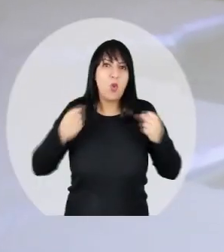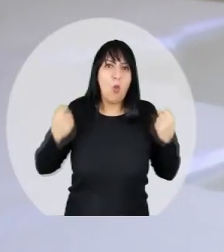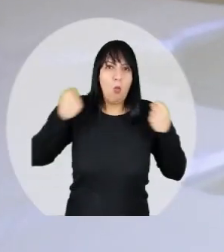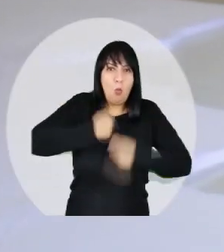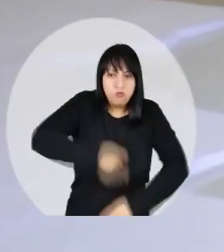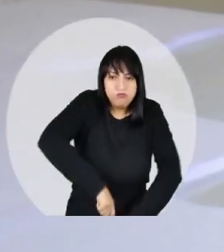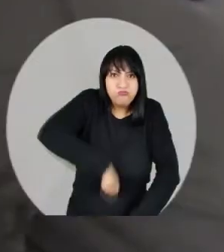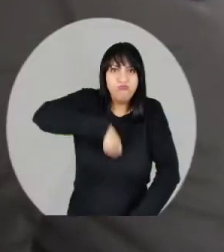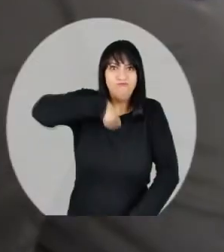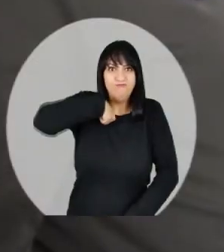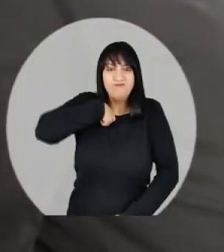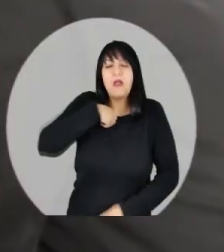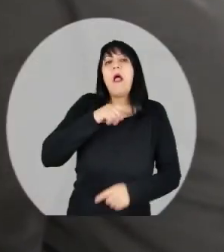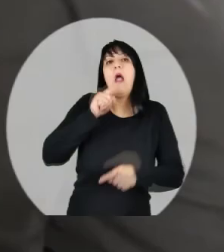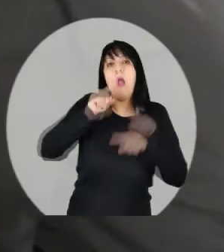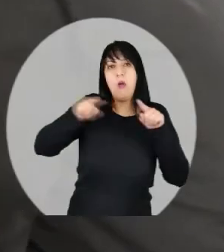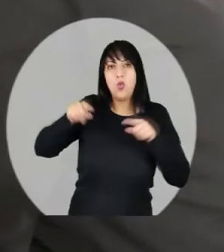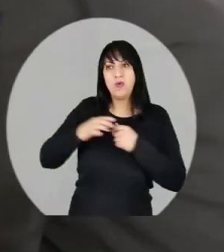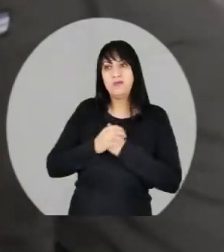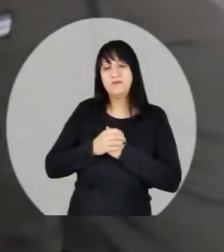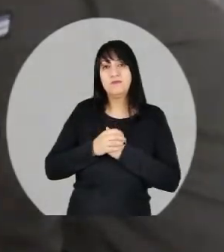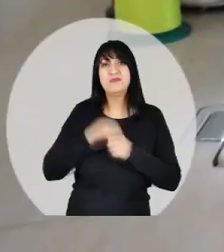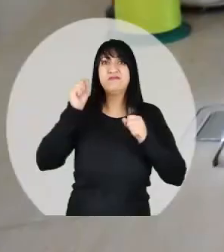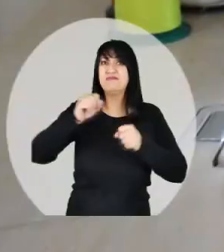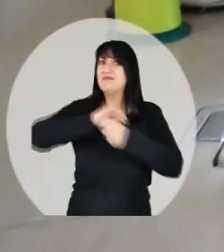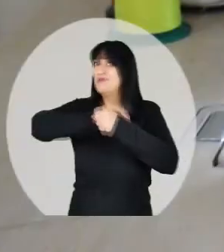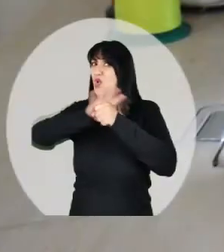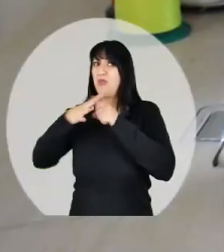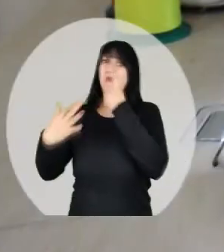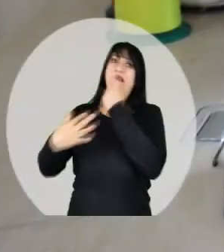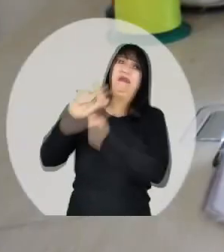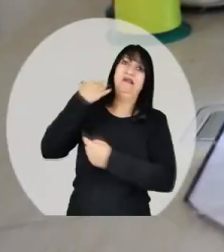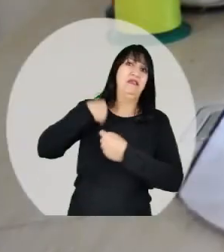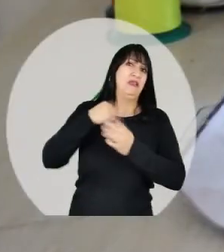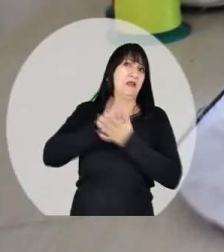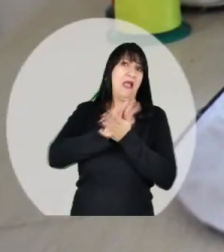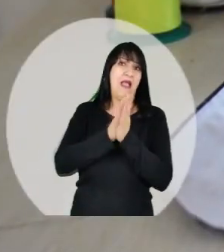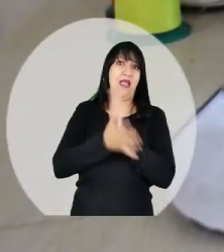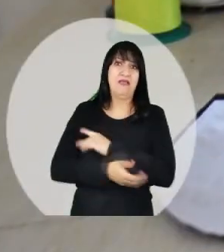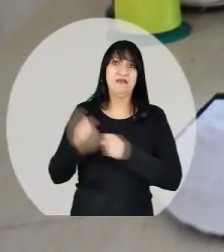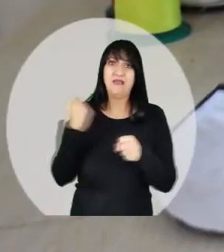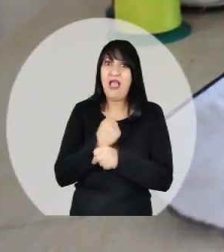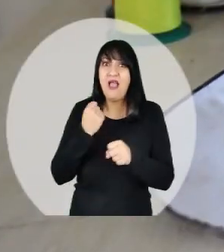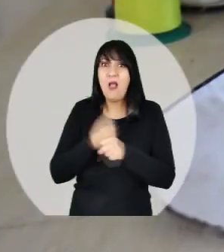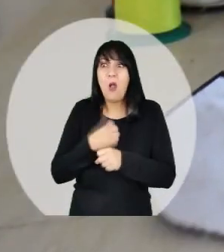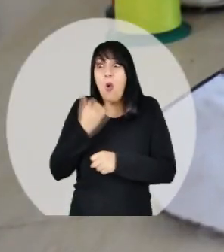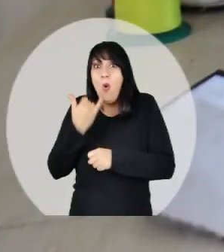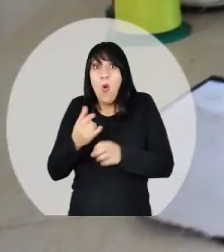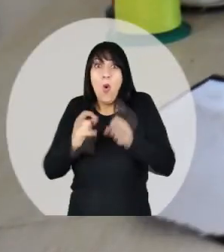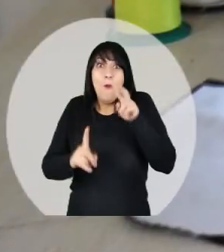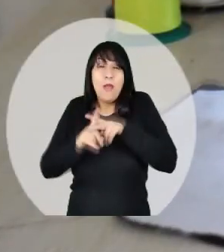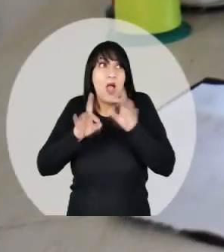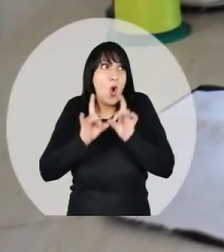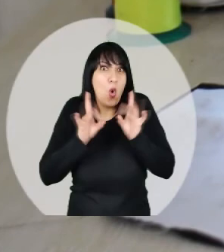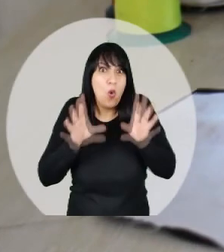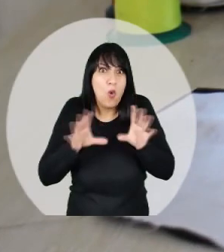después overoles. Con esta pandemia se nos acabó el trabajo, entonces nos dieron la oportunidad